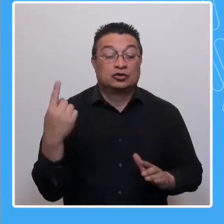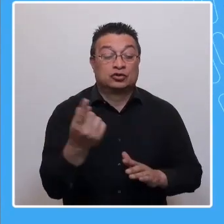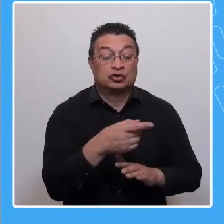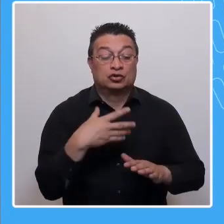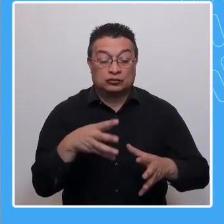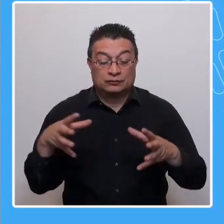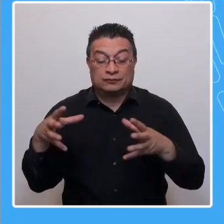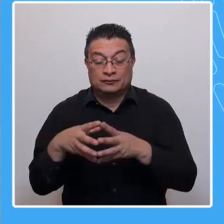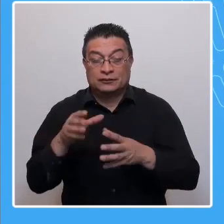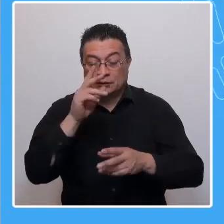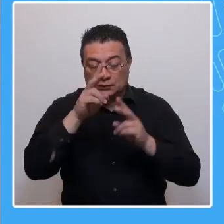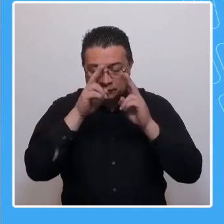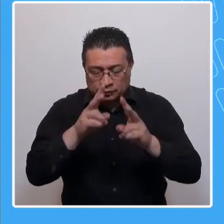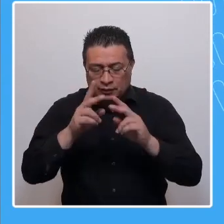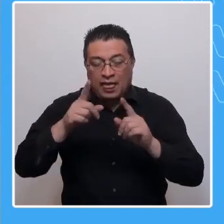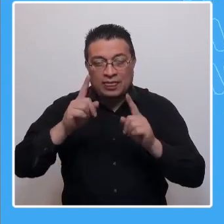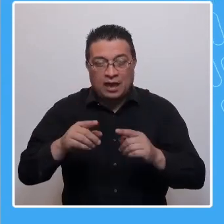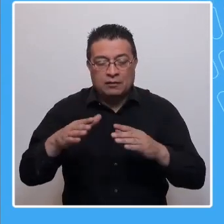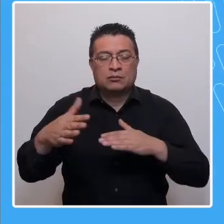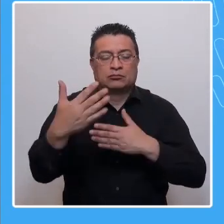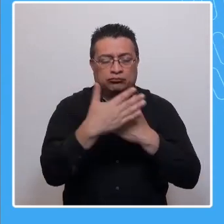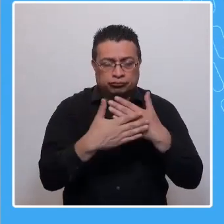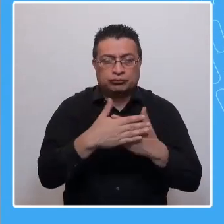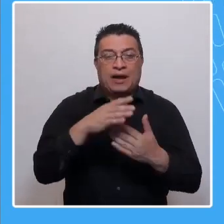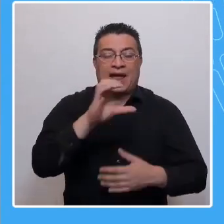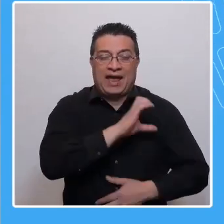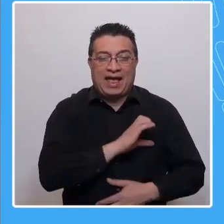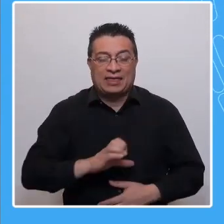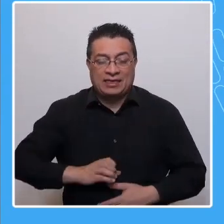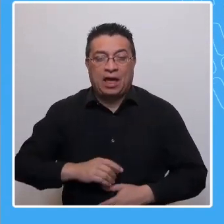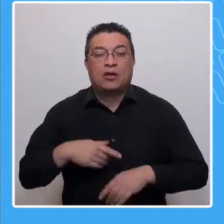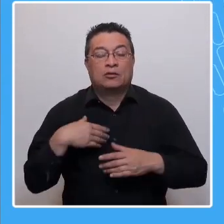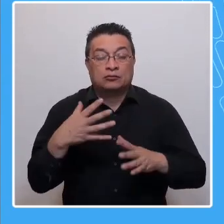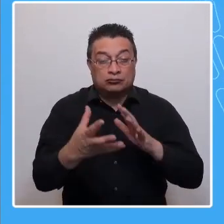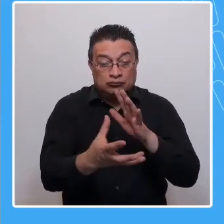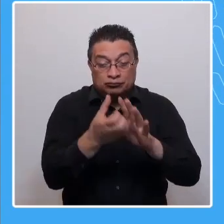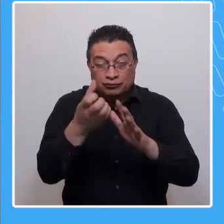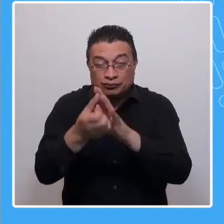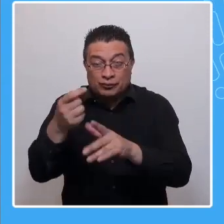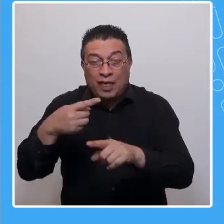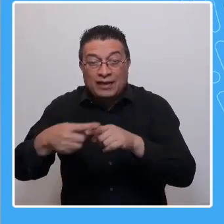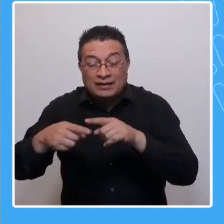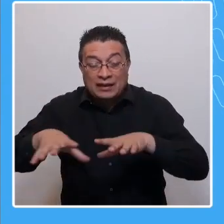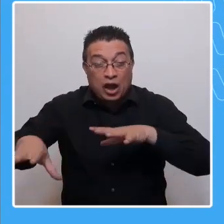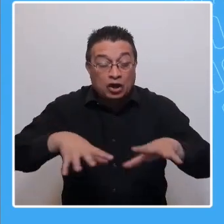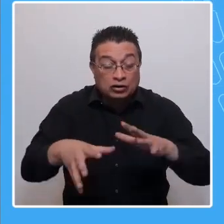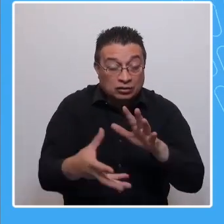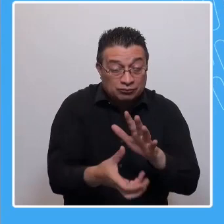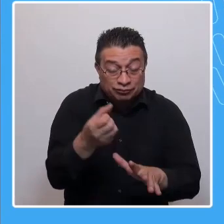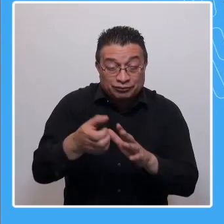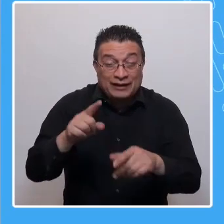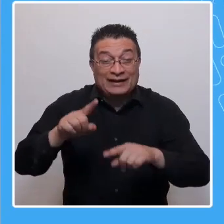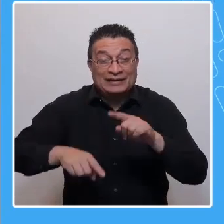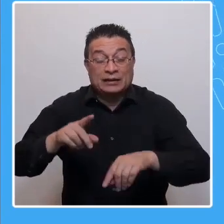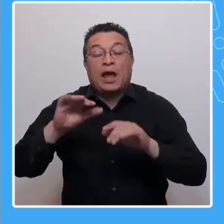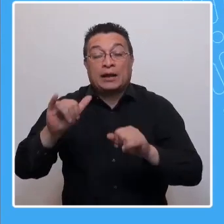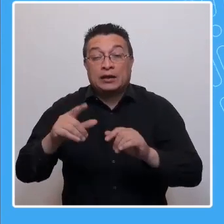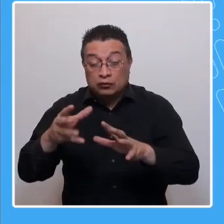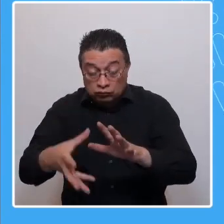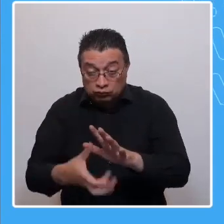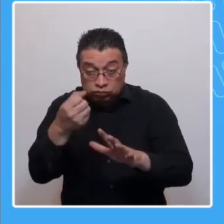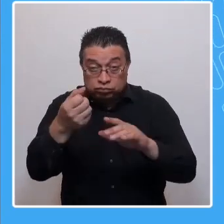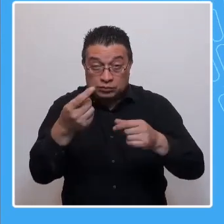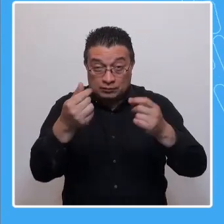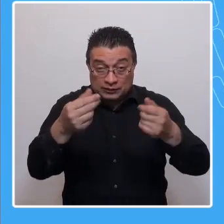compensaciones que deben percibir por parte del Estado de la explotación de las distintas sustancias y que además que, por supuesto, que se deben destinar parte de los recursos